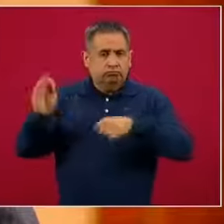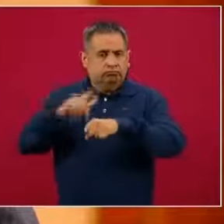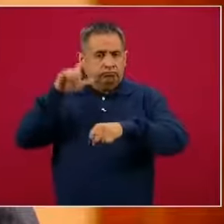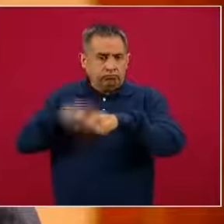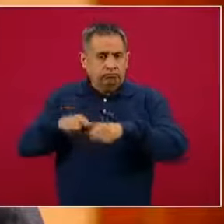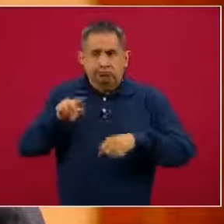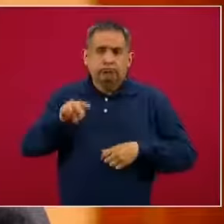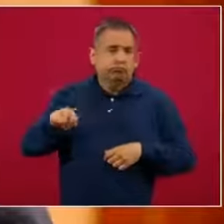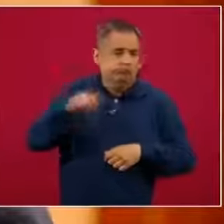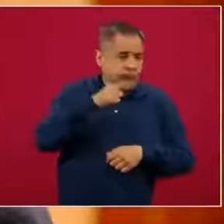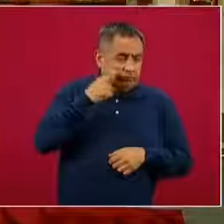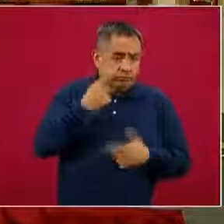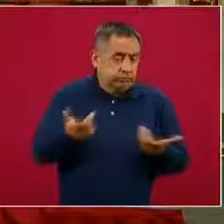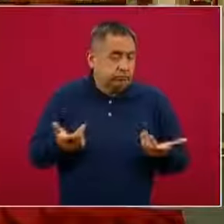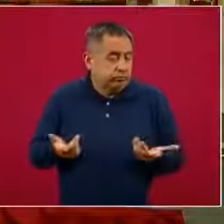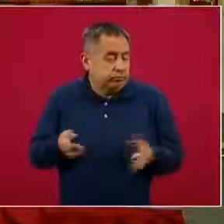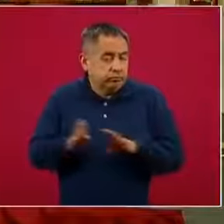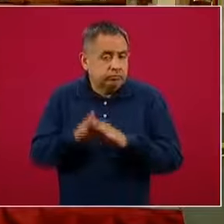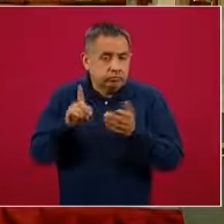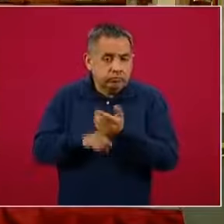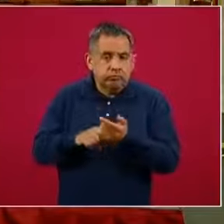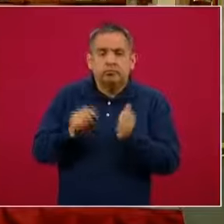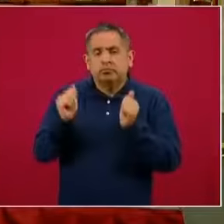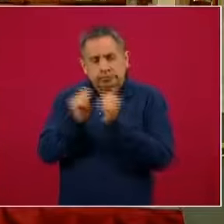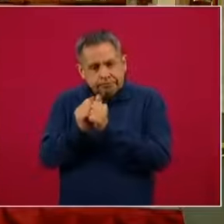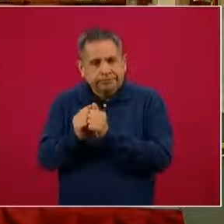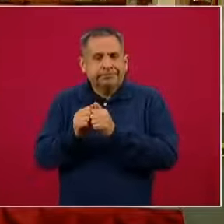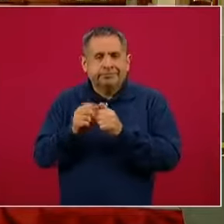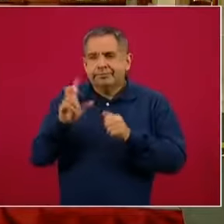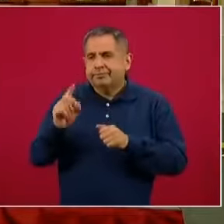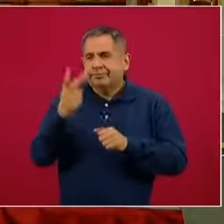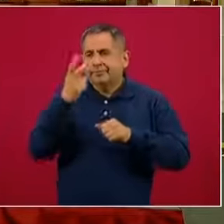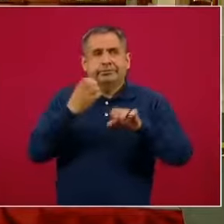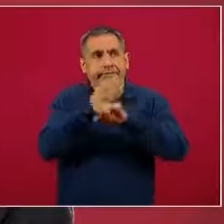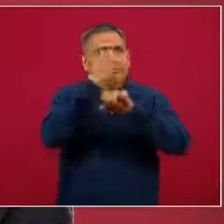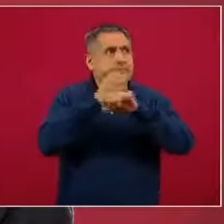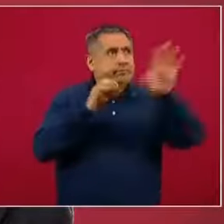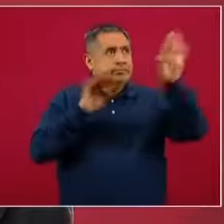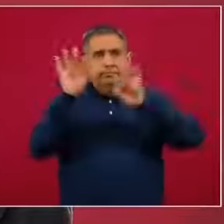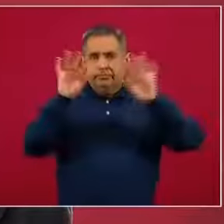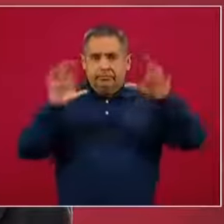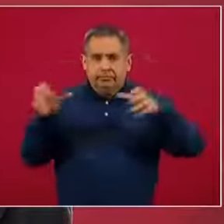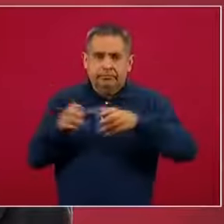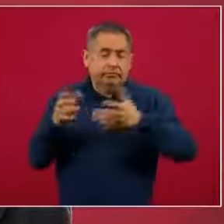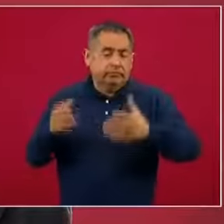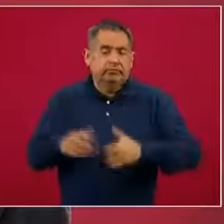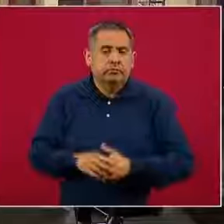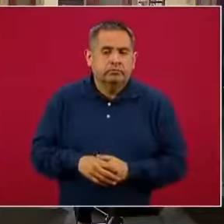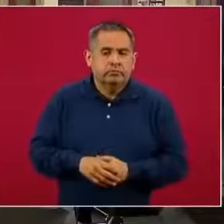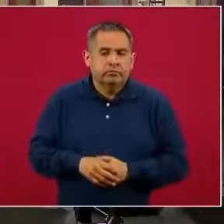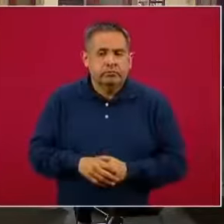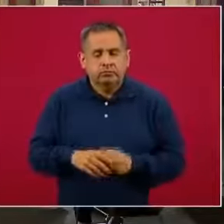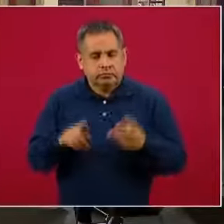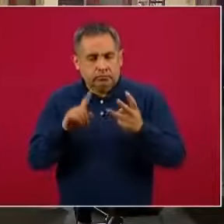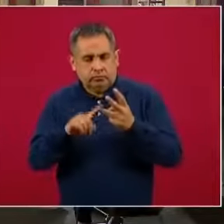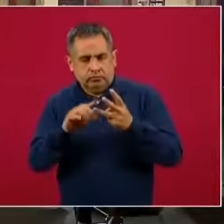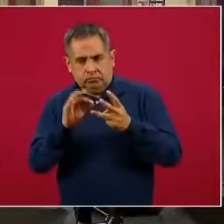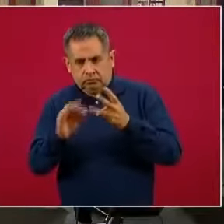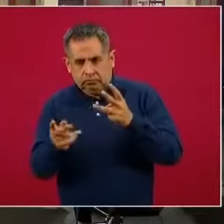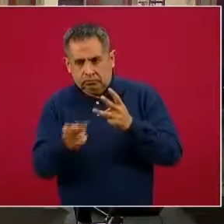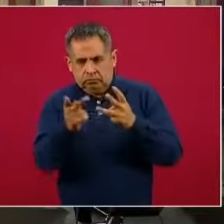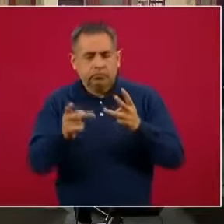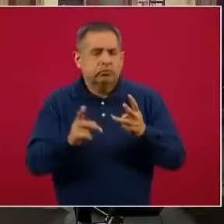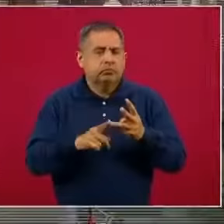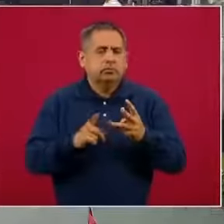sanitario que está precisamente conformado por las 32 comisiones estatales. Y la última pregunta,